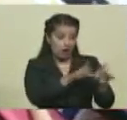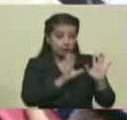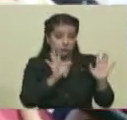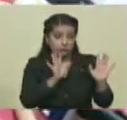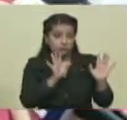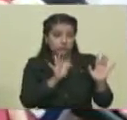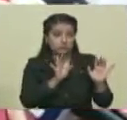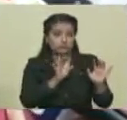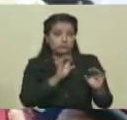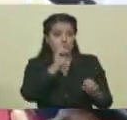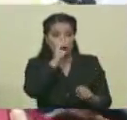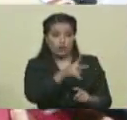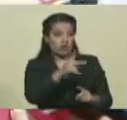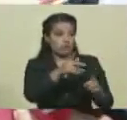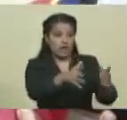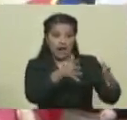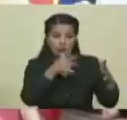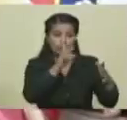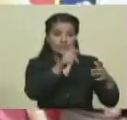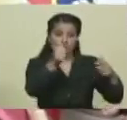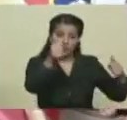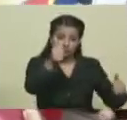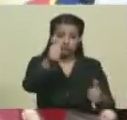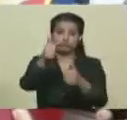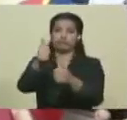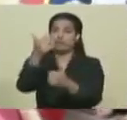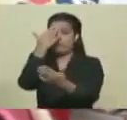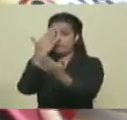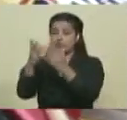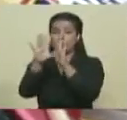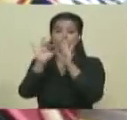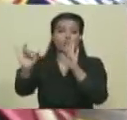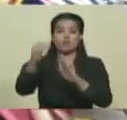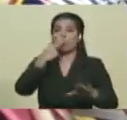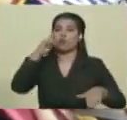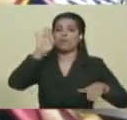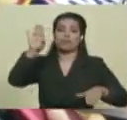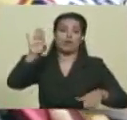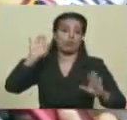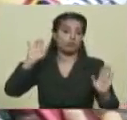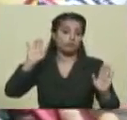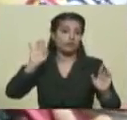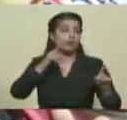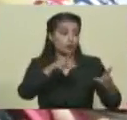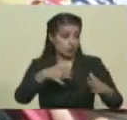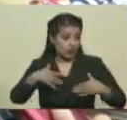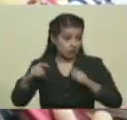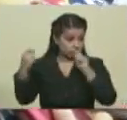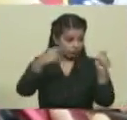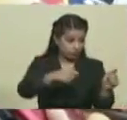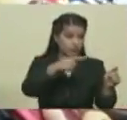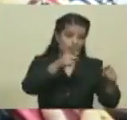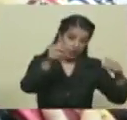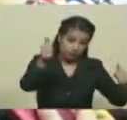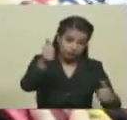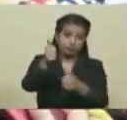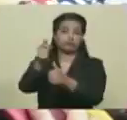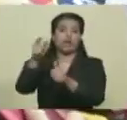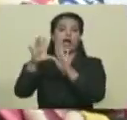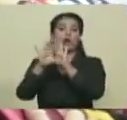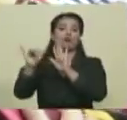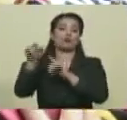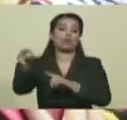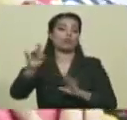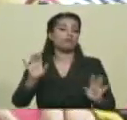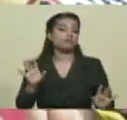Al ganar tiene que ir a juramentarse ante la Asamblea Nacional Constituyente para poder asumir el cargo. Fue la Asamblea Nacional Constituyente quien llamó a